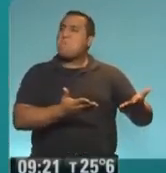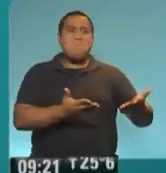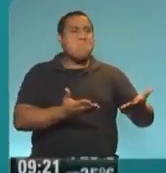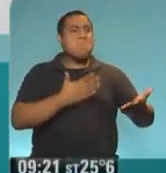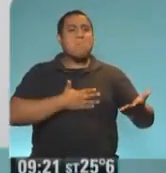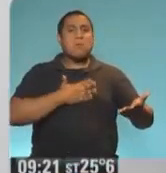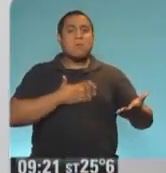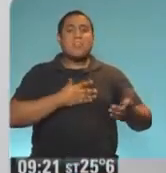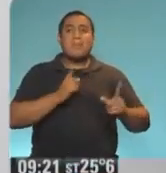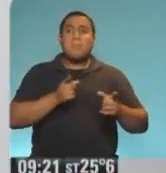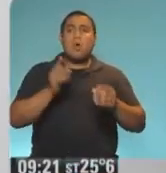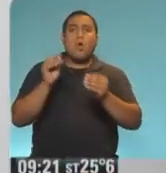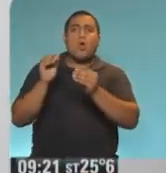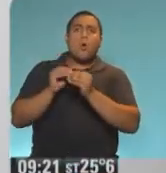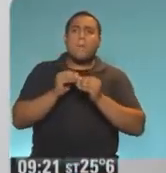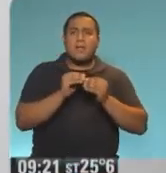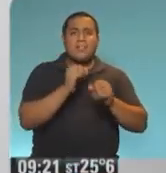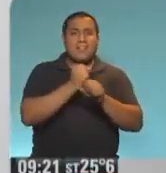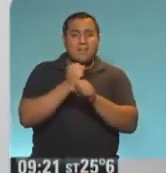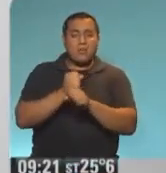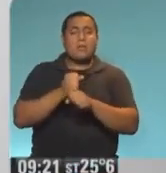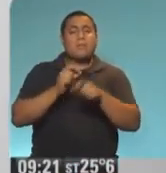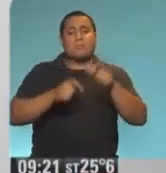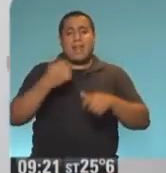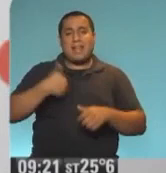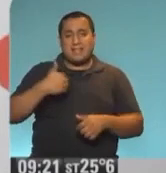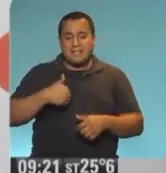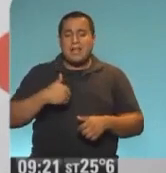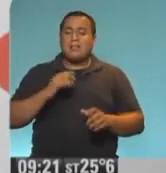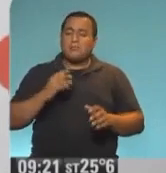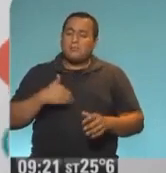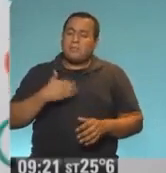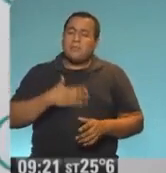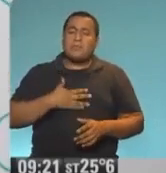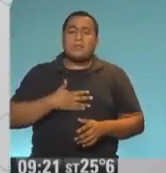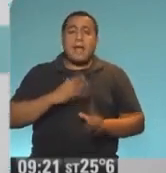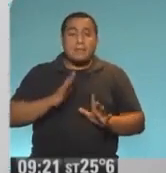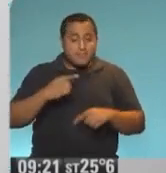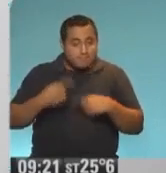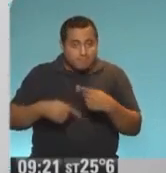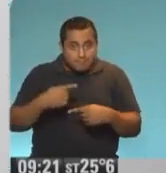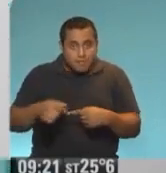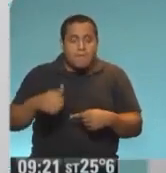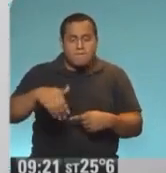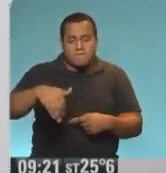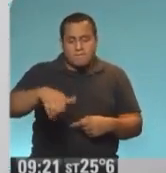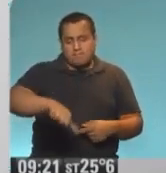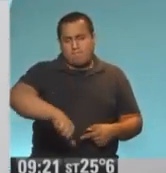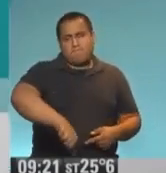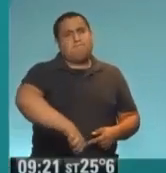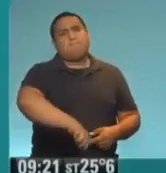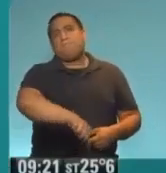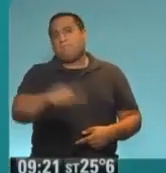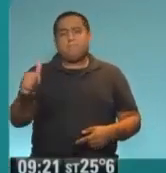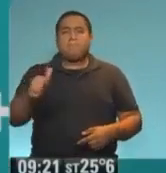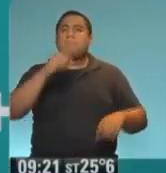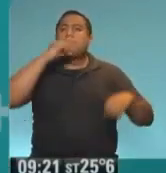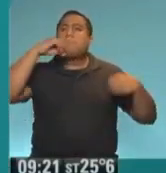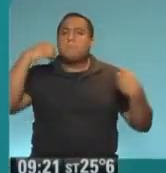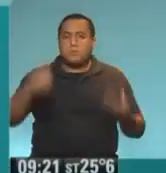mis compañeros, los trabajadores y de los argentinos. Y sigamos así, que vamos a salir y vamos a salir mucho